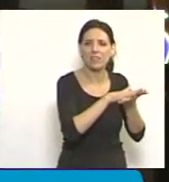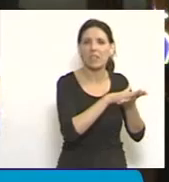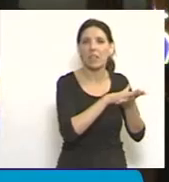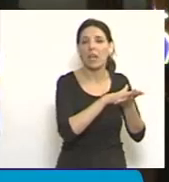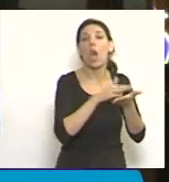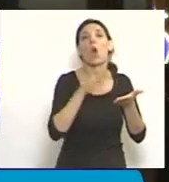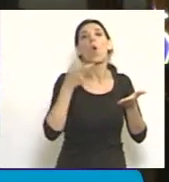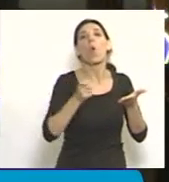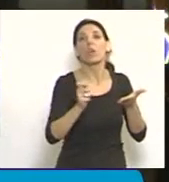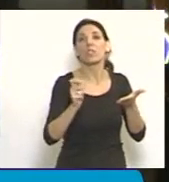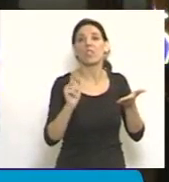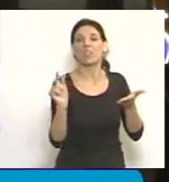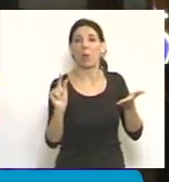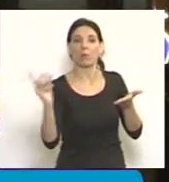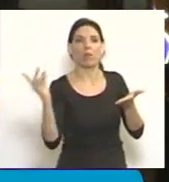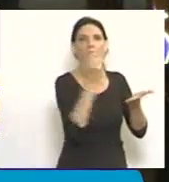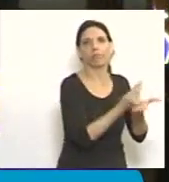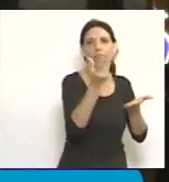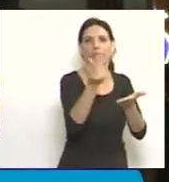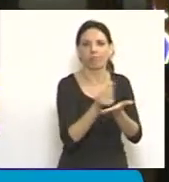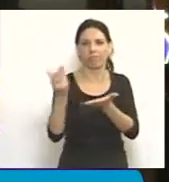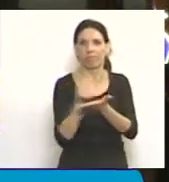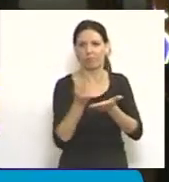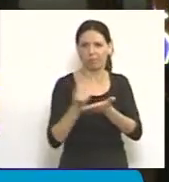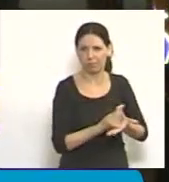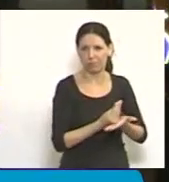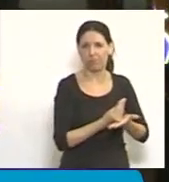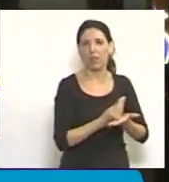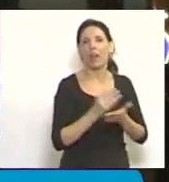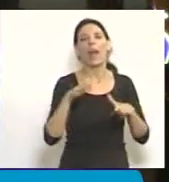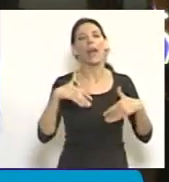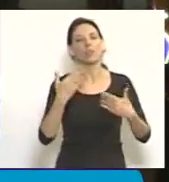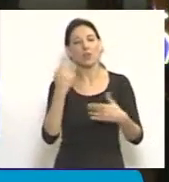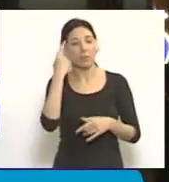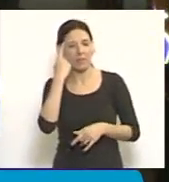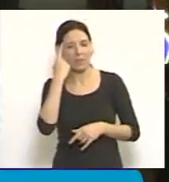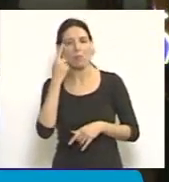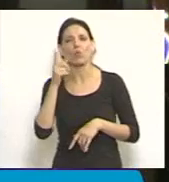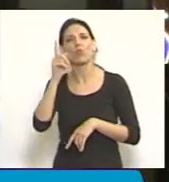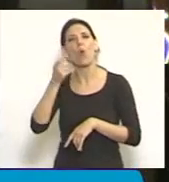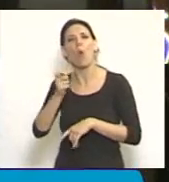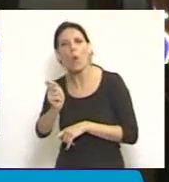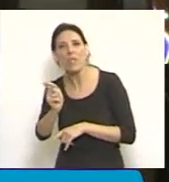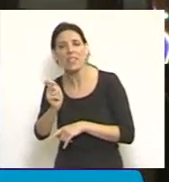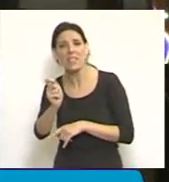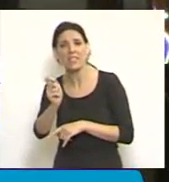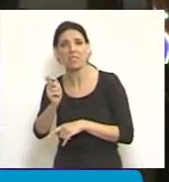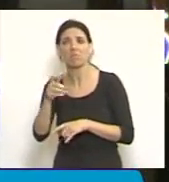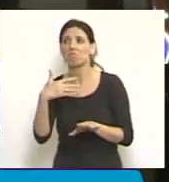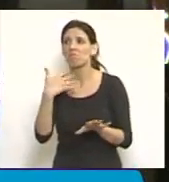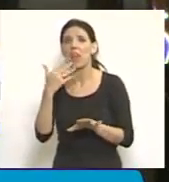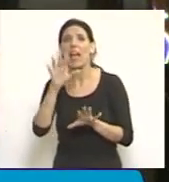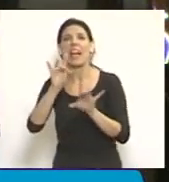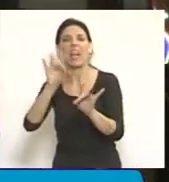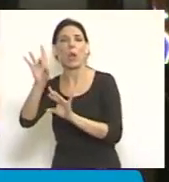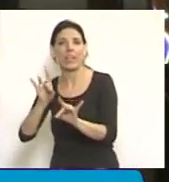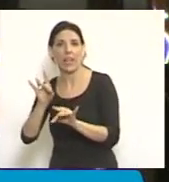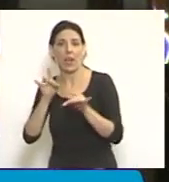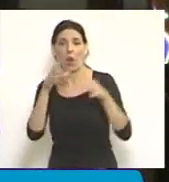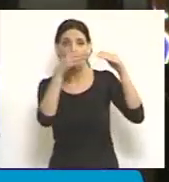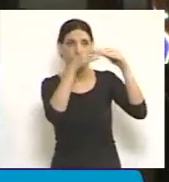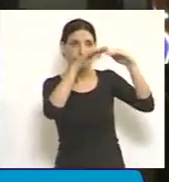dijimos antes respecto de la posibilidad de que el Consejo de la Magistratura cubra una enorme cantidad de vacantes que